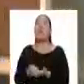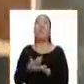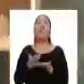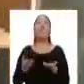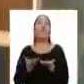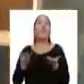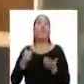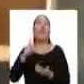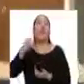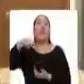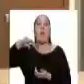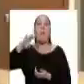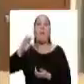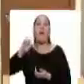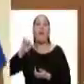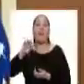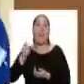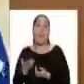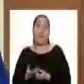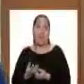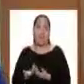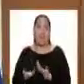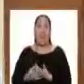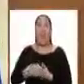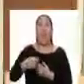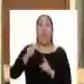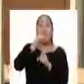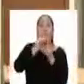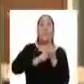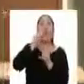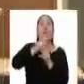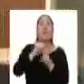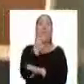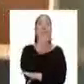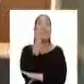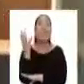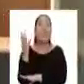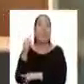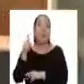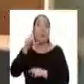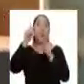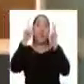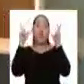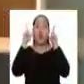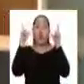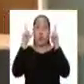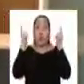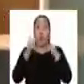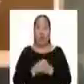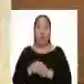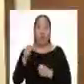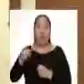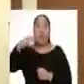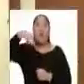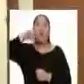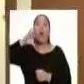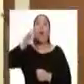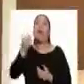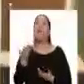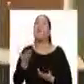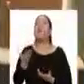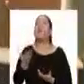que está en la costa. El principal productor de plátano se encuentra en la selva y es Loreto. Y el principal productor de maca